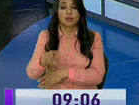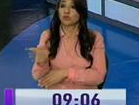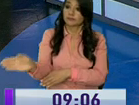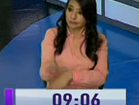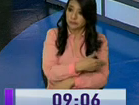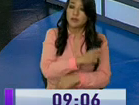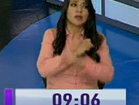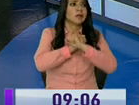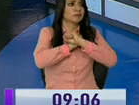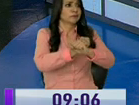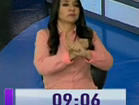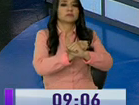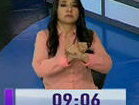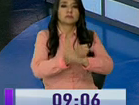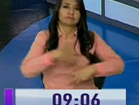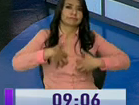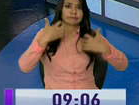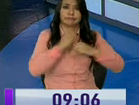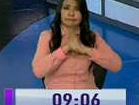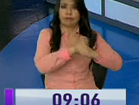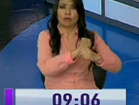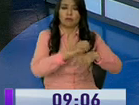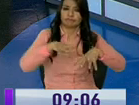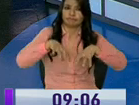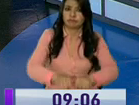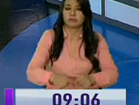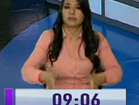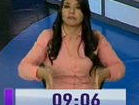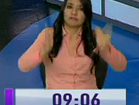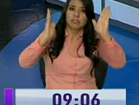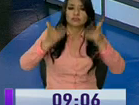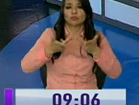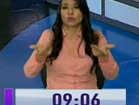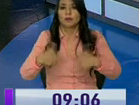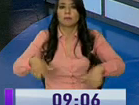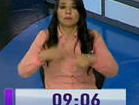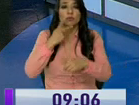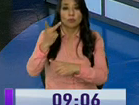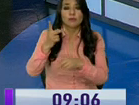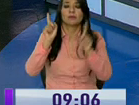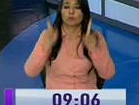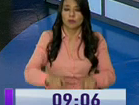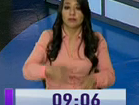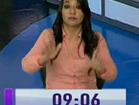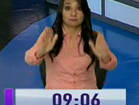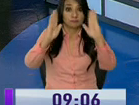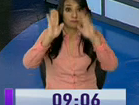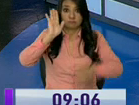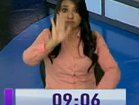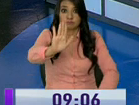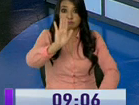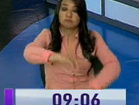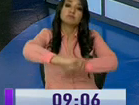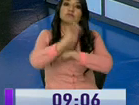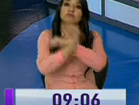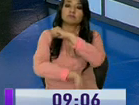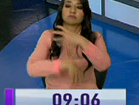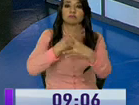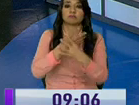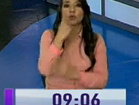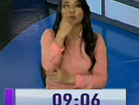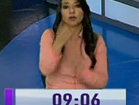al restablecimiento del mismo o se toma por fuerza un edificio o instalación pública será sancionada, escuchen bien, con pena privativa de la libertad de